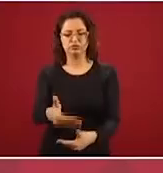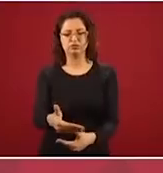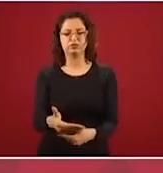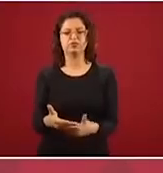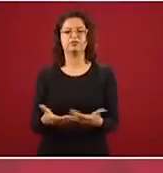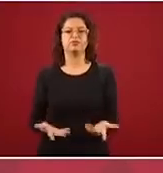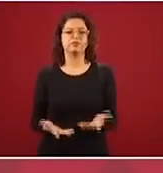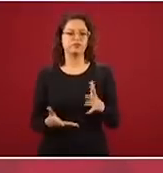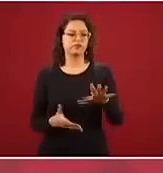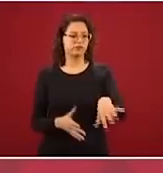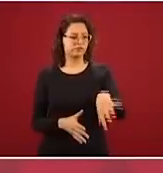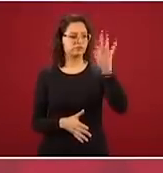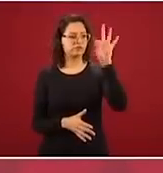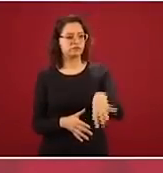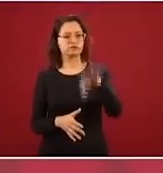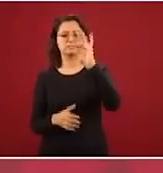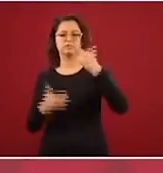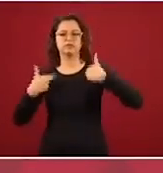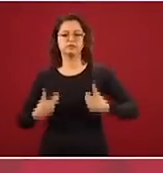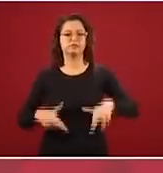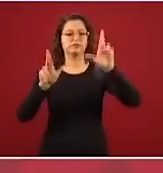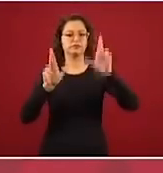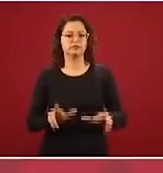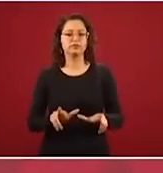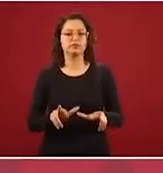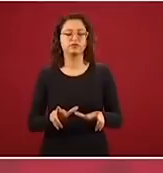de selección de los representantes